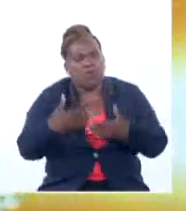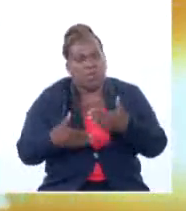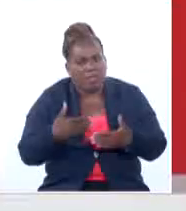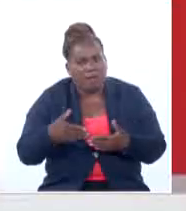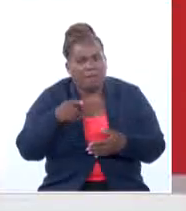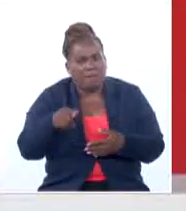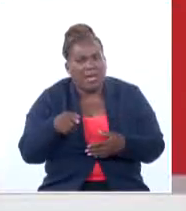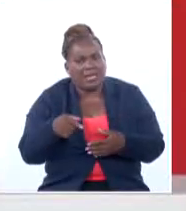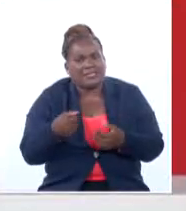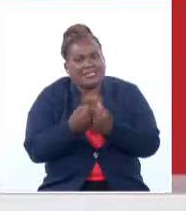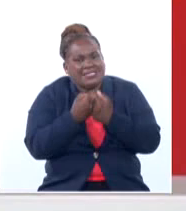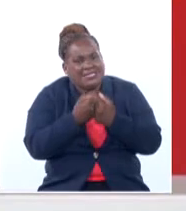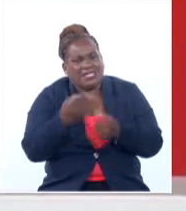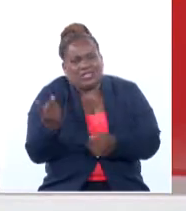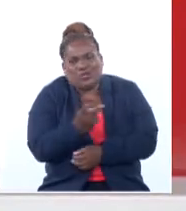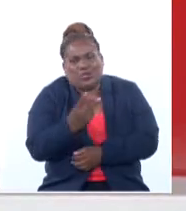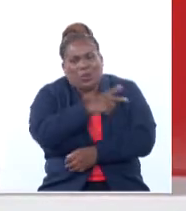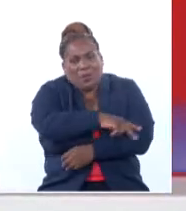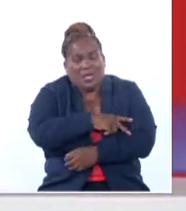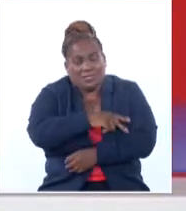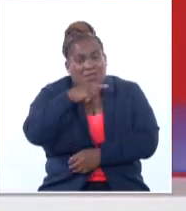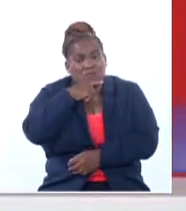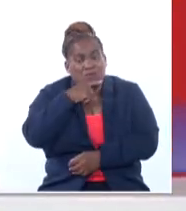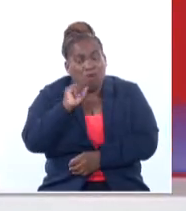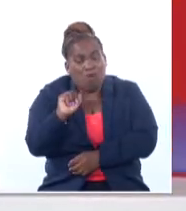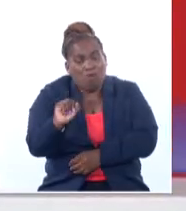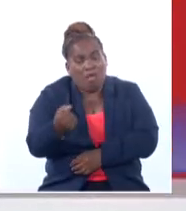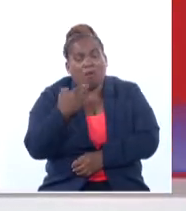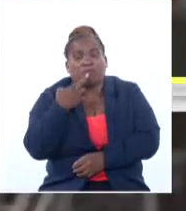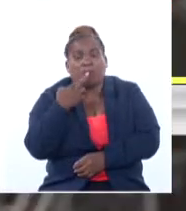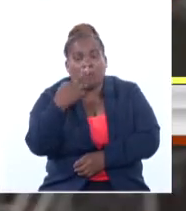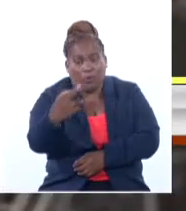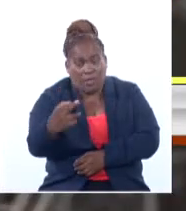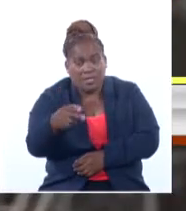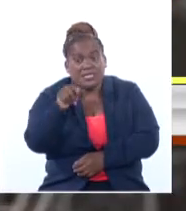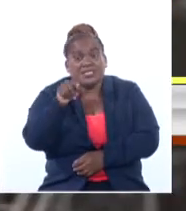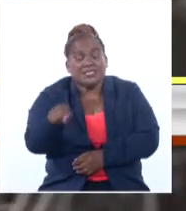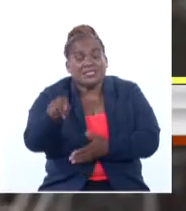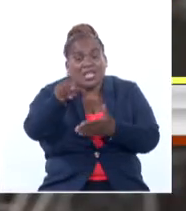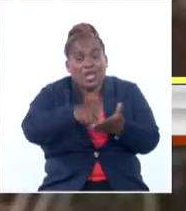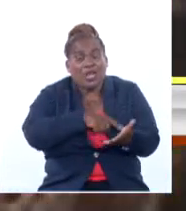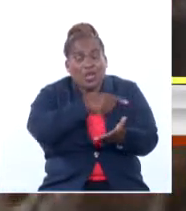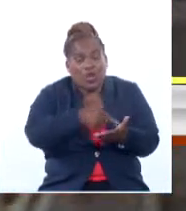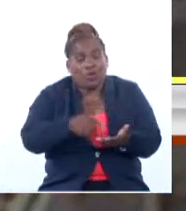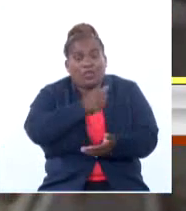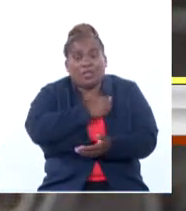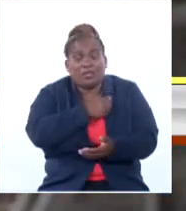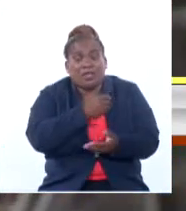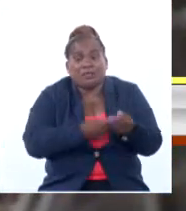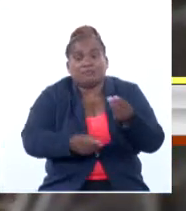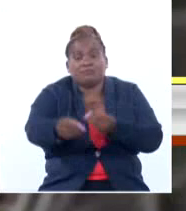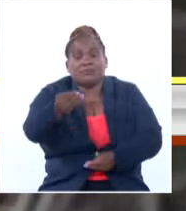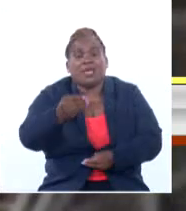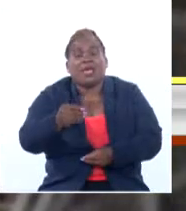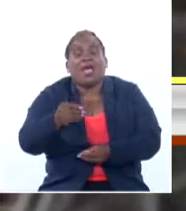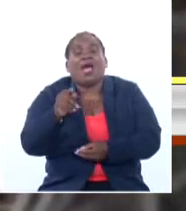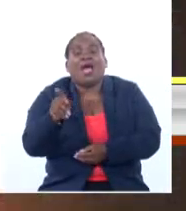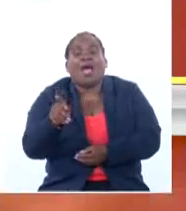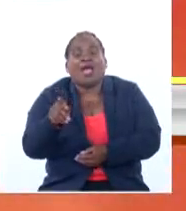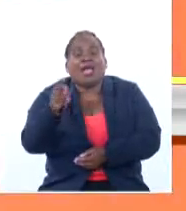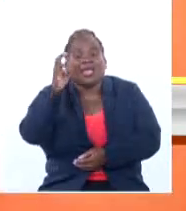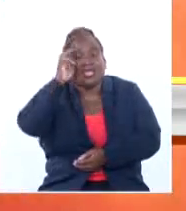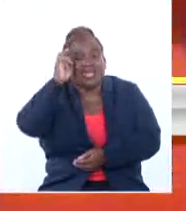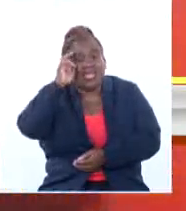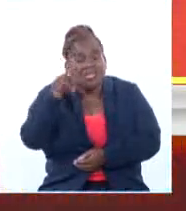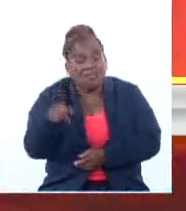la confrontación. Moscú se verá obligado a responder si Londres mantiene la intención de transferir a Kiev proyectiles con componente